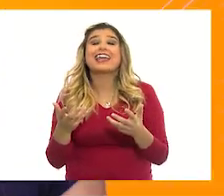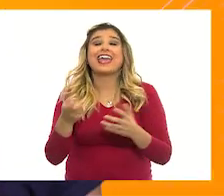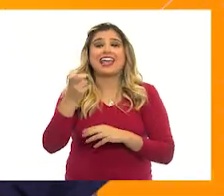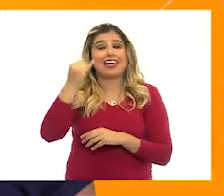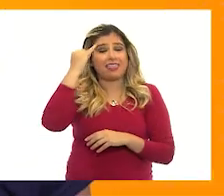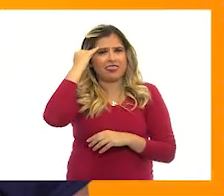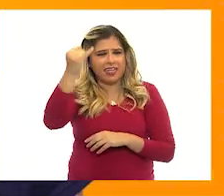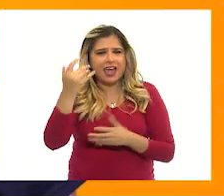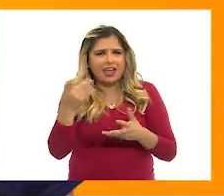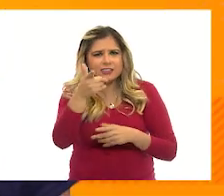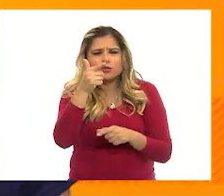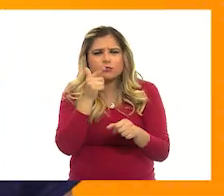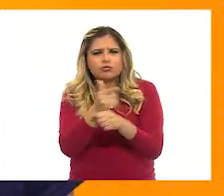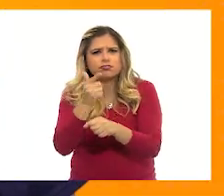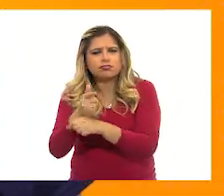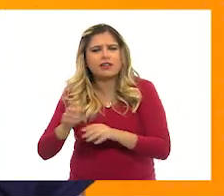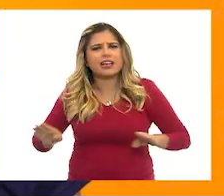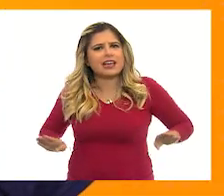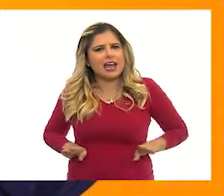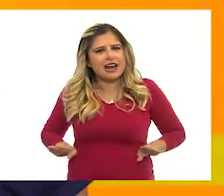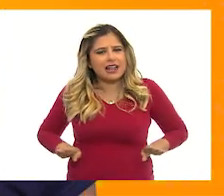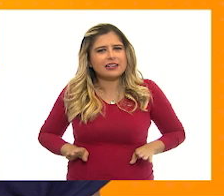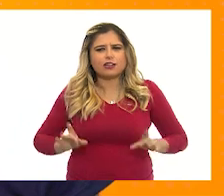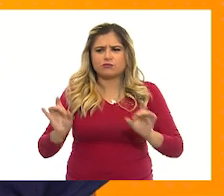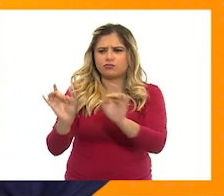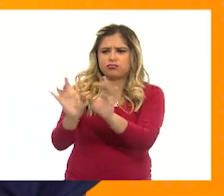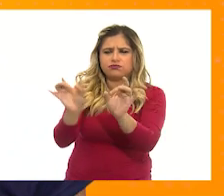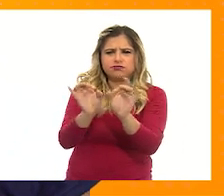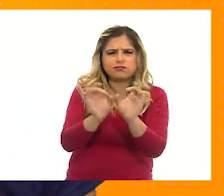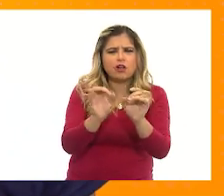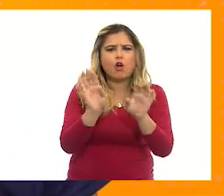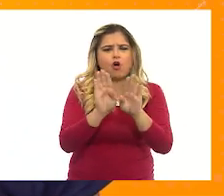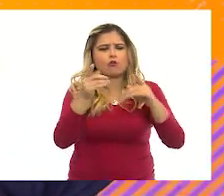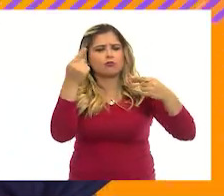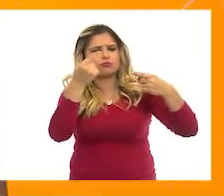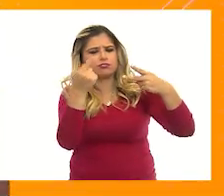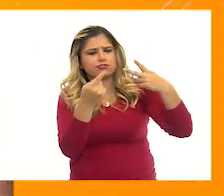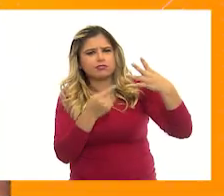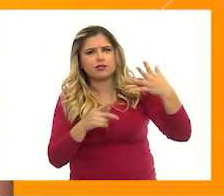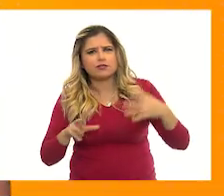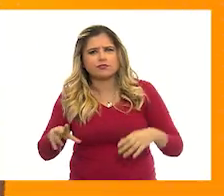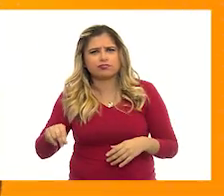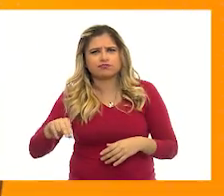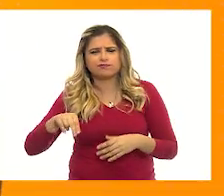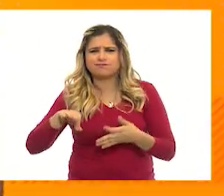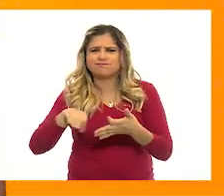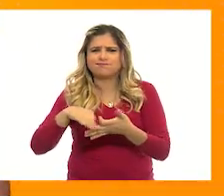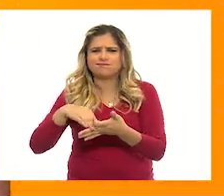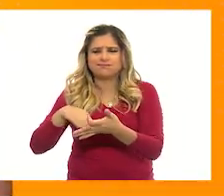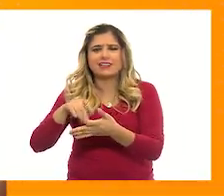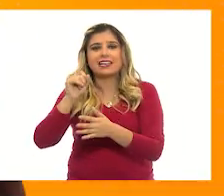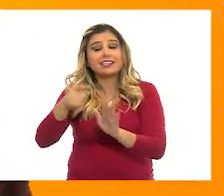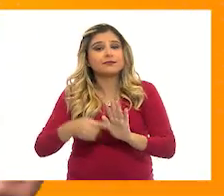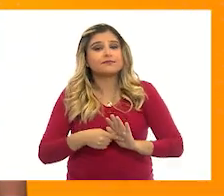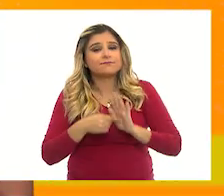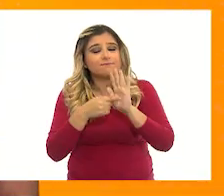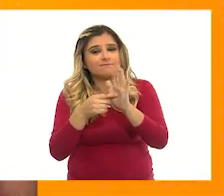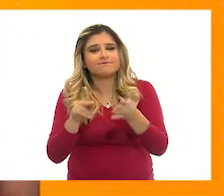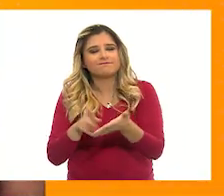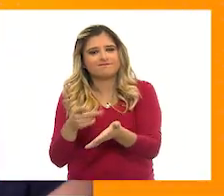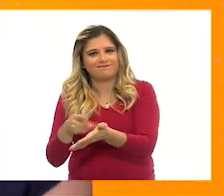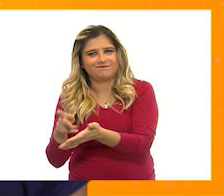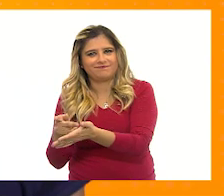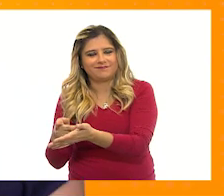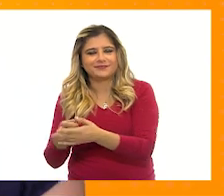te permitirá identificar características, sucesos o instrucciones recurrentes, es decir, que se presentan una y otra